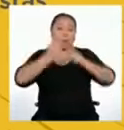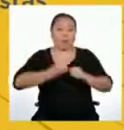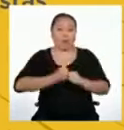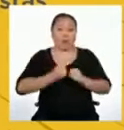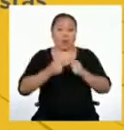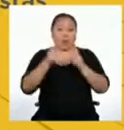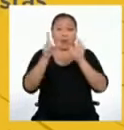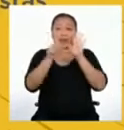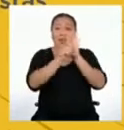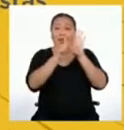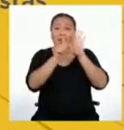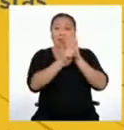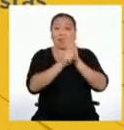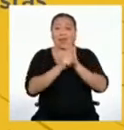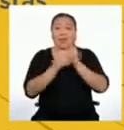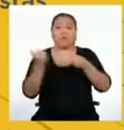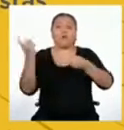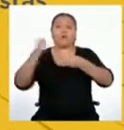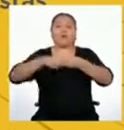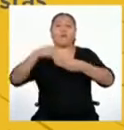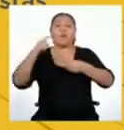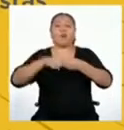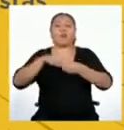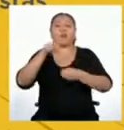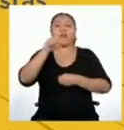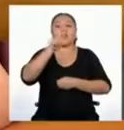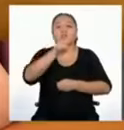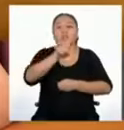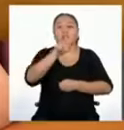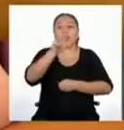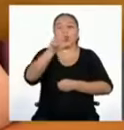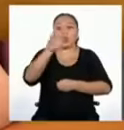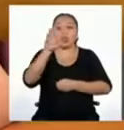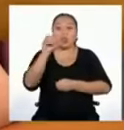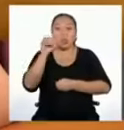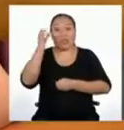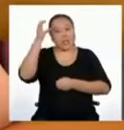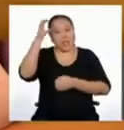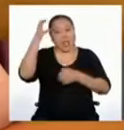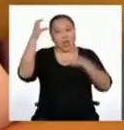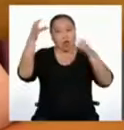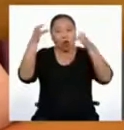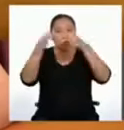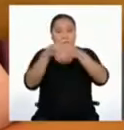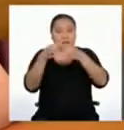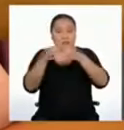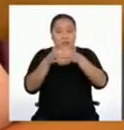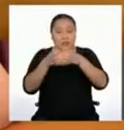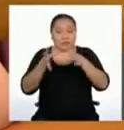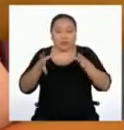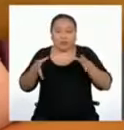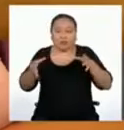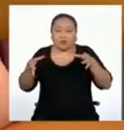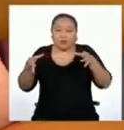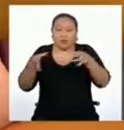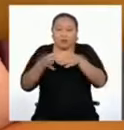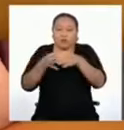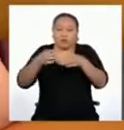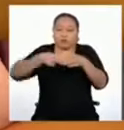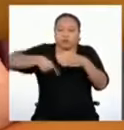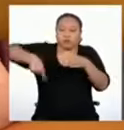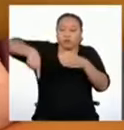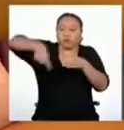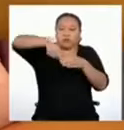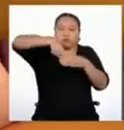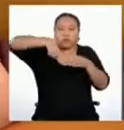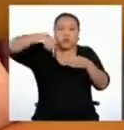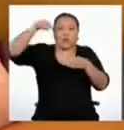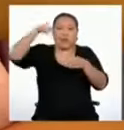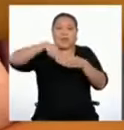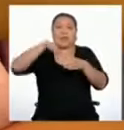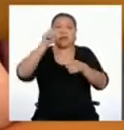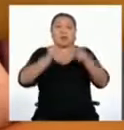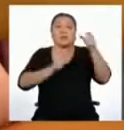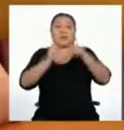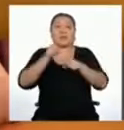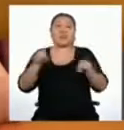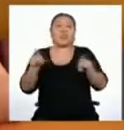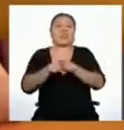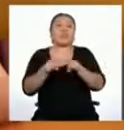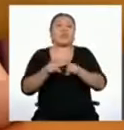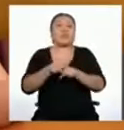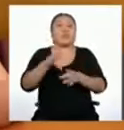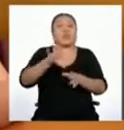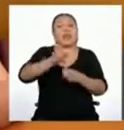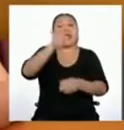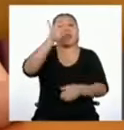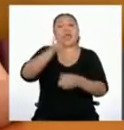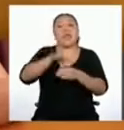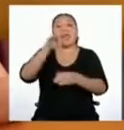está conformado por 130 congresistas, miembros de una sola Cámara. Ellos también son elegidos